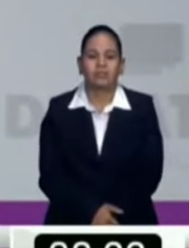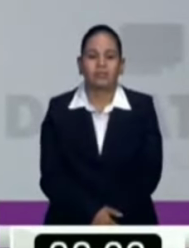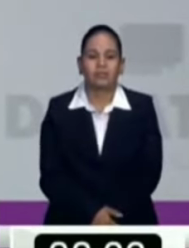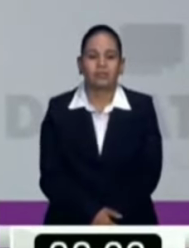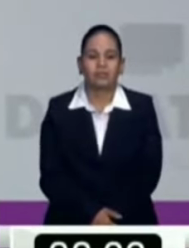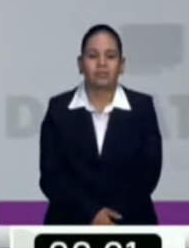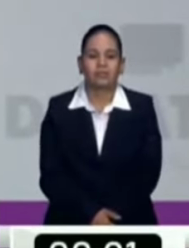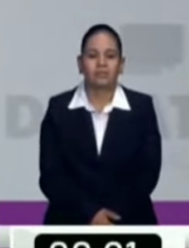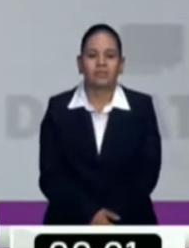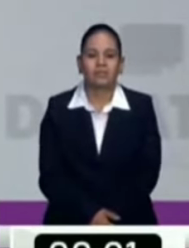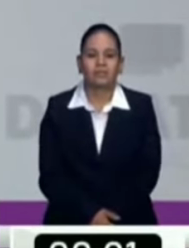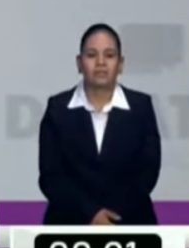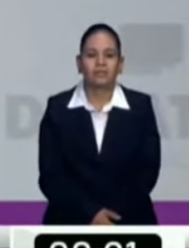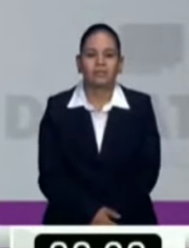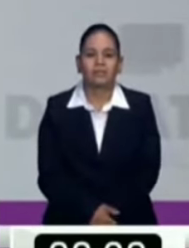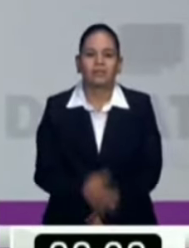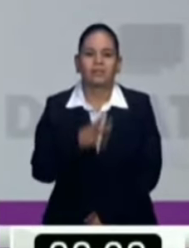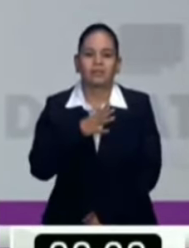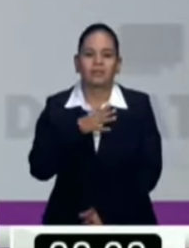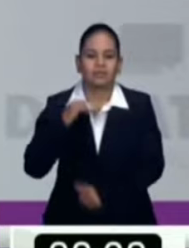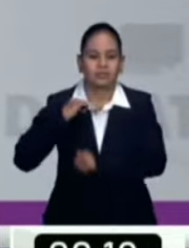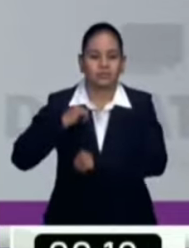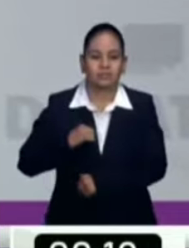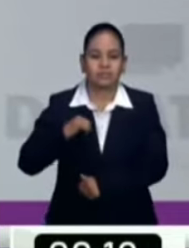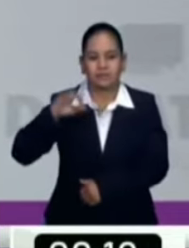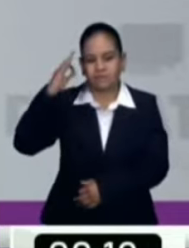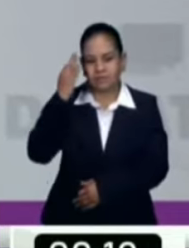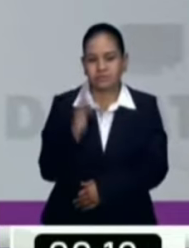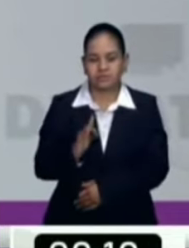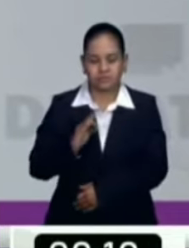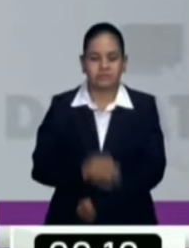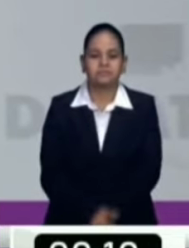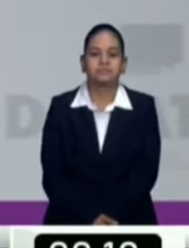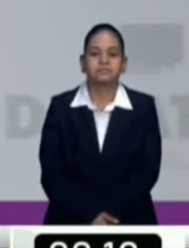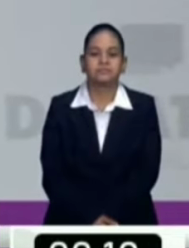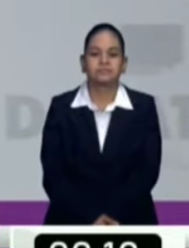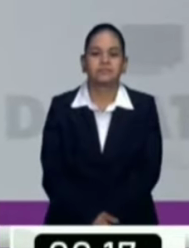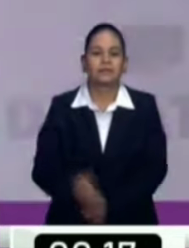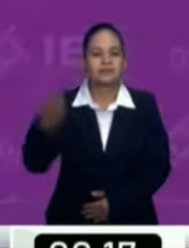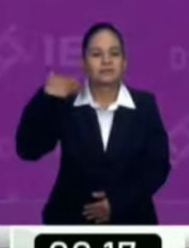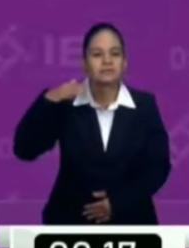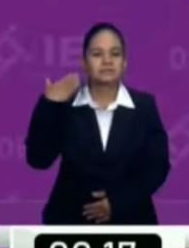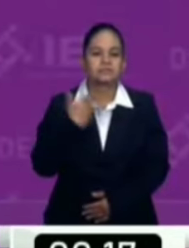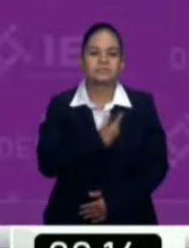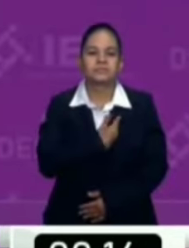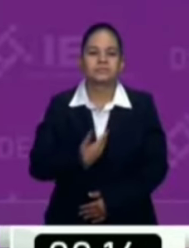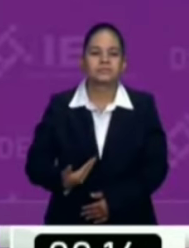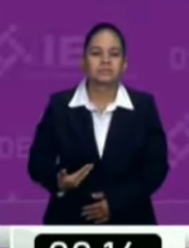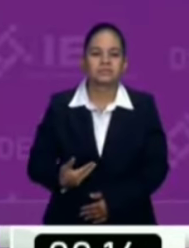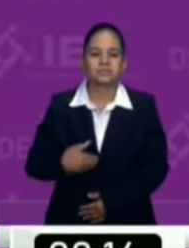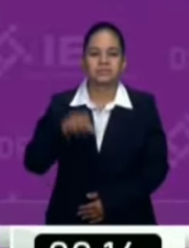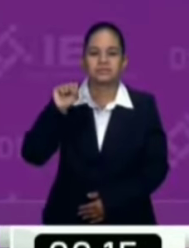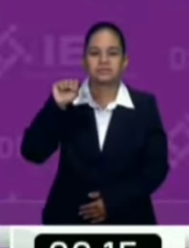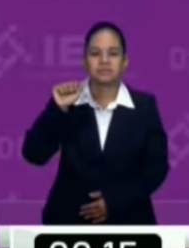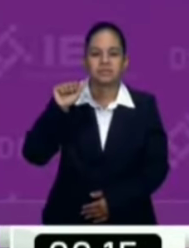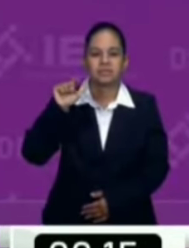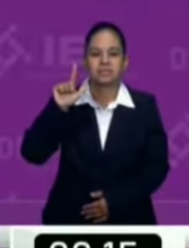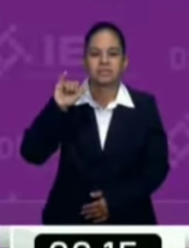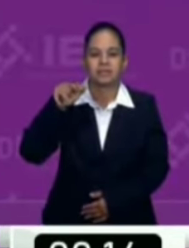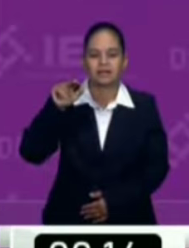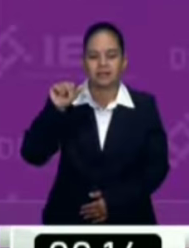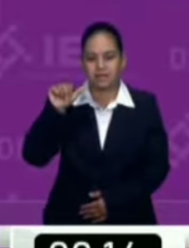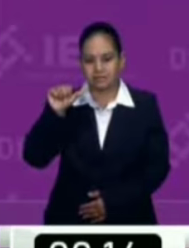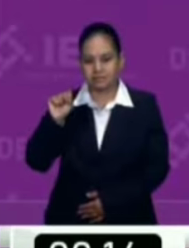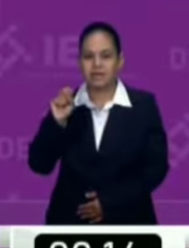eran funcionarios federales en la época de Carlos Salinas de Gortari. También platíquenos